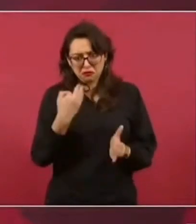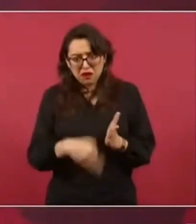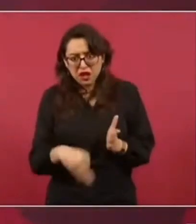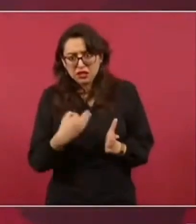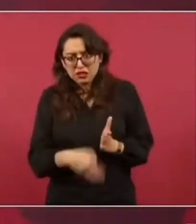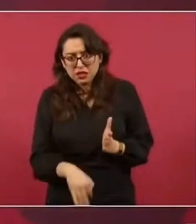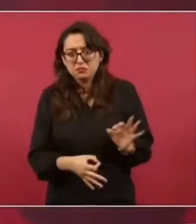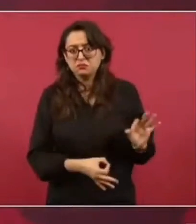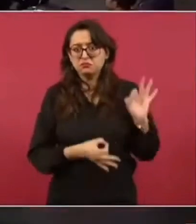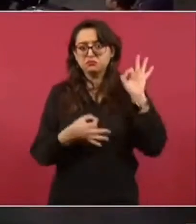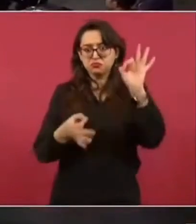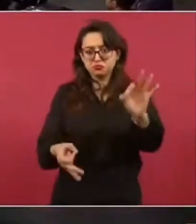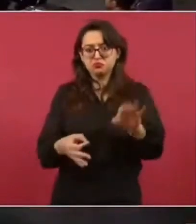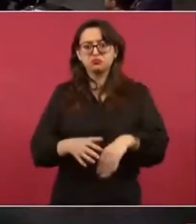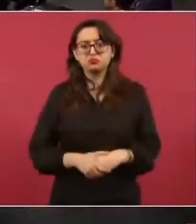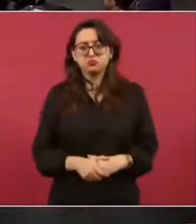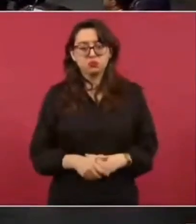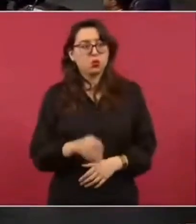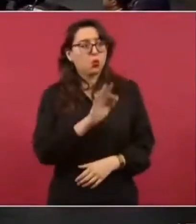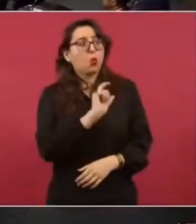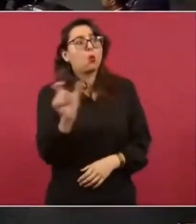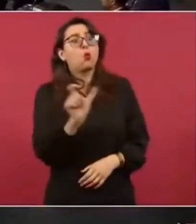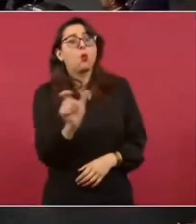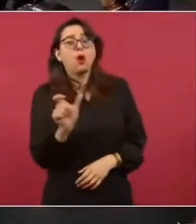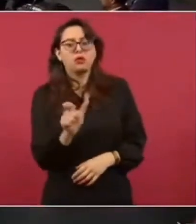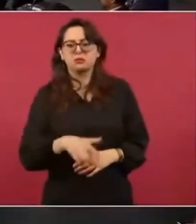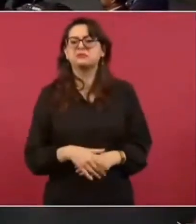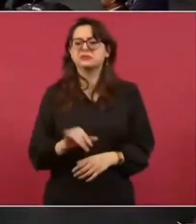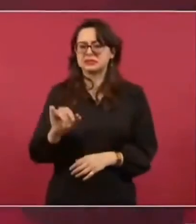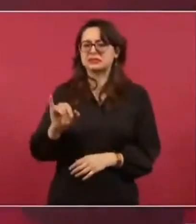nos puede dar una fecha un plazo